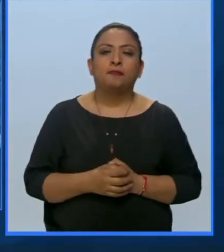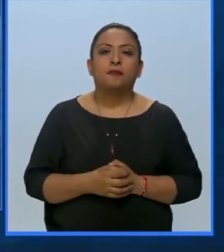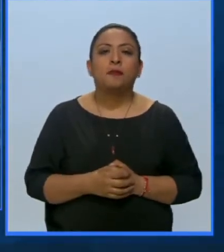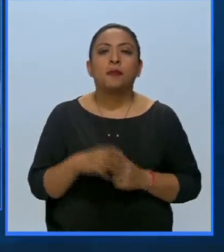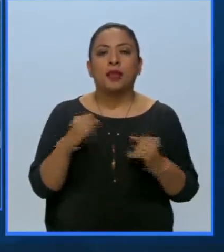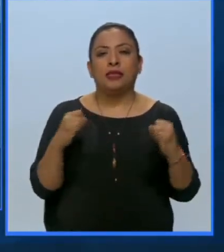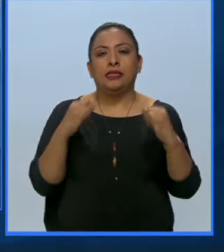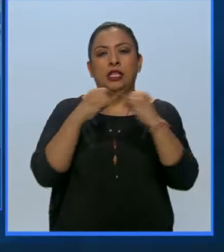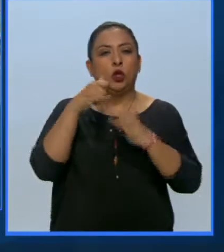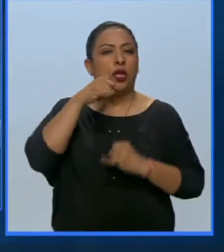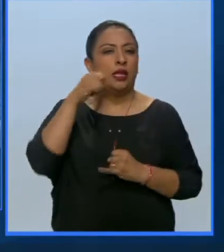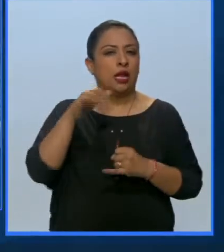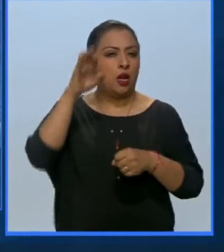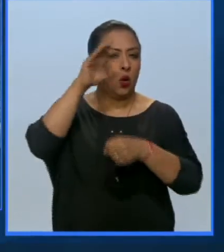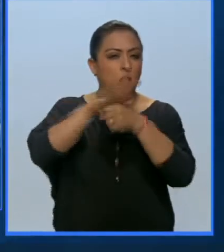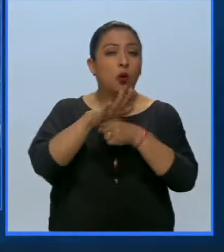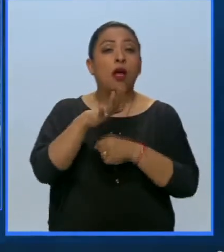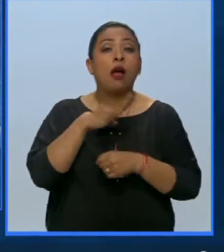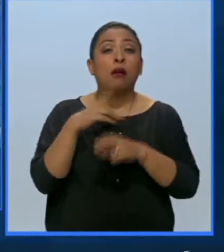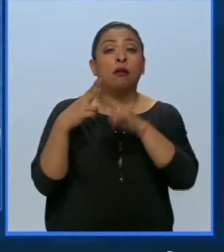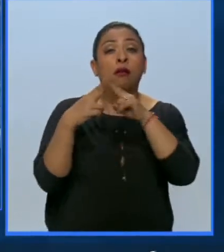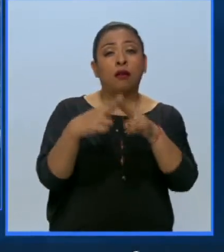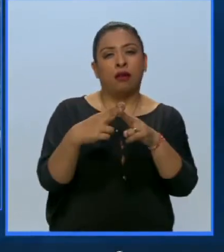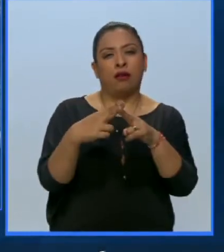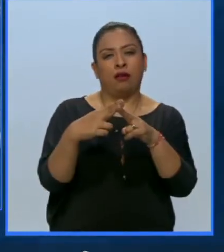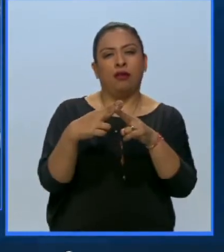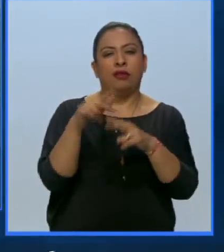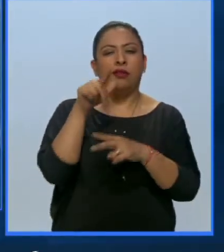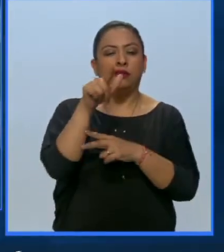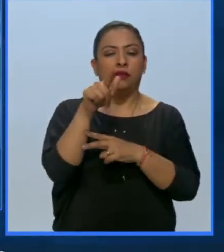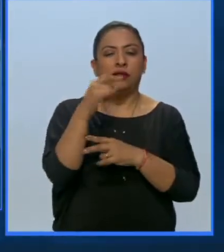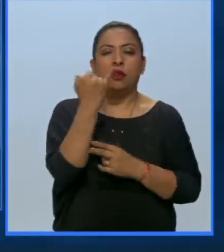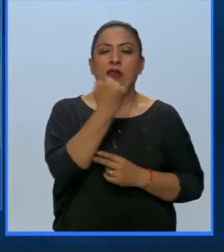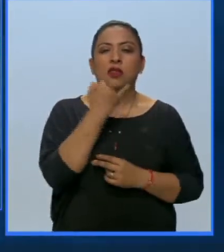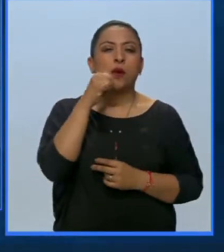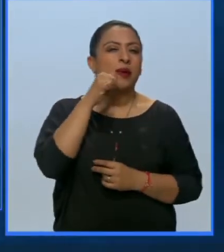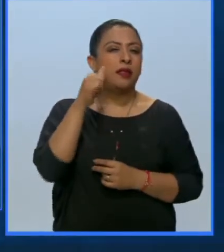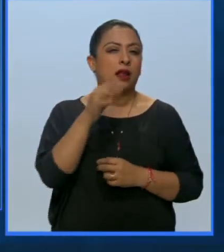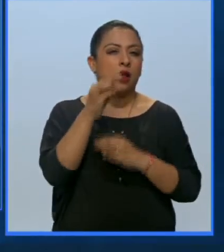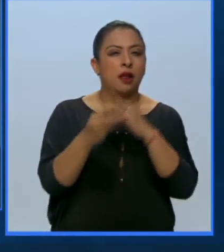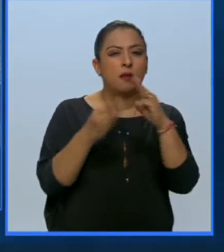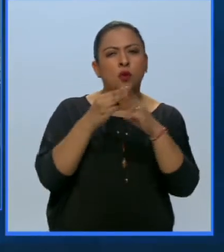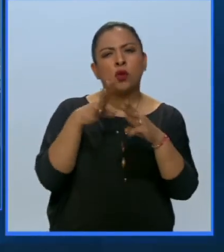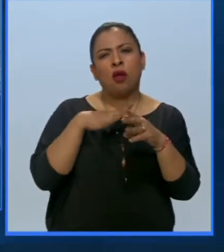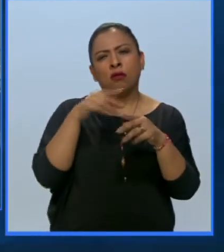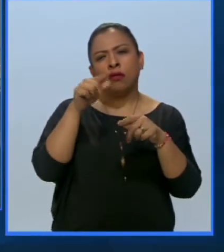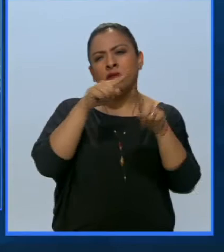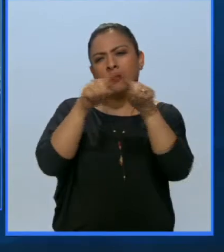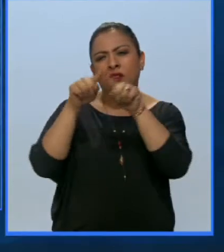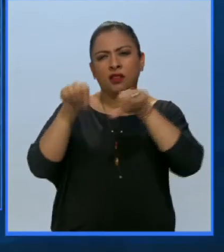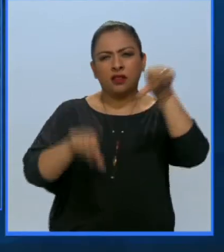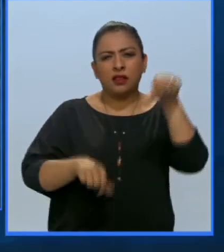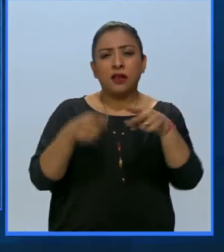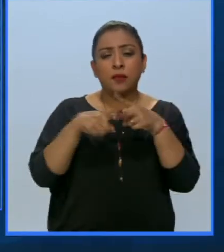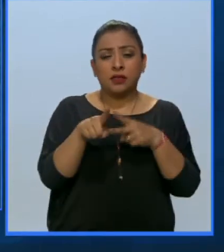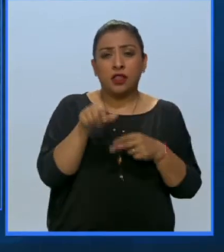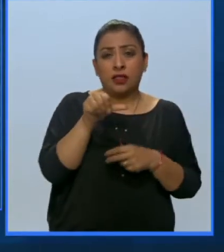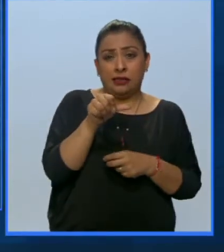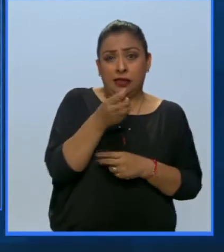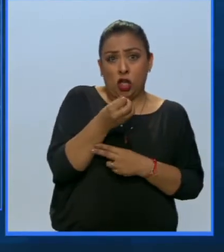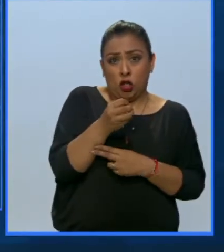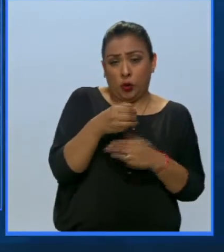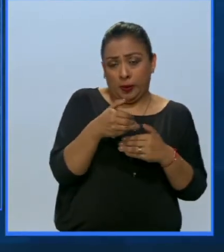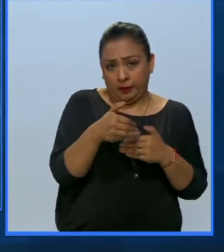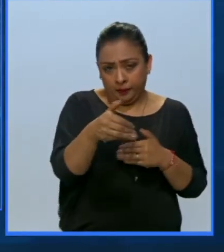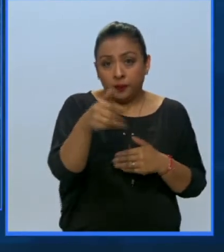El Instituto Italiano de Cultura celebra la 17ª Semana de la Lengua Italiana en el Mundo con una serie de actividades que arrancaron el 16 de octubre.